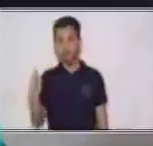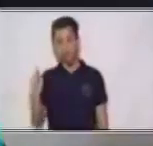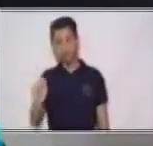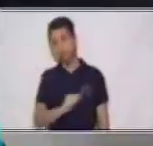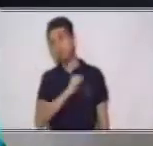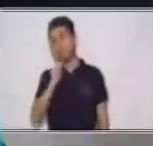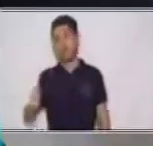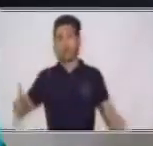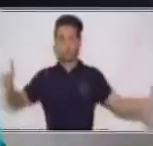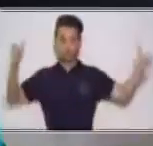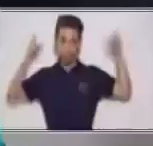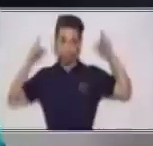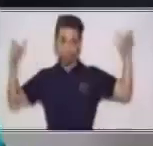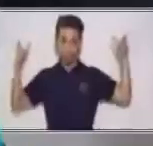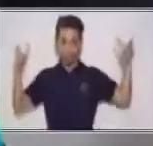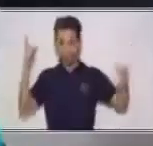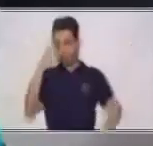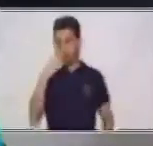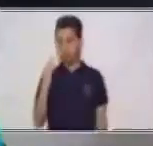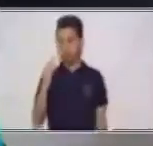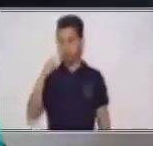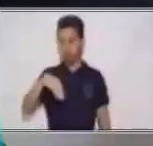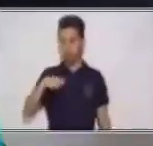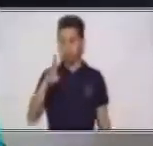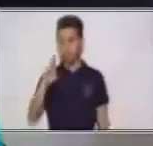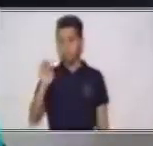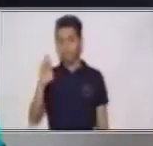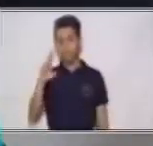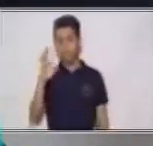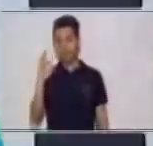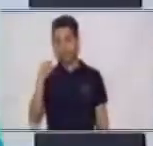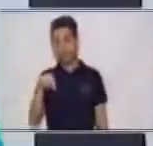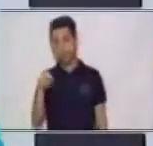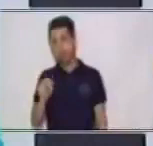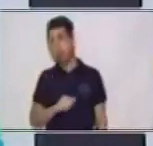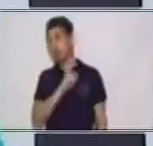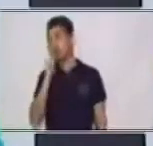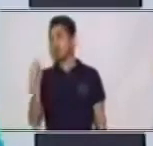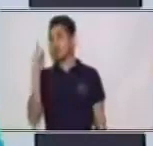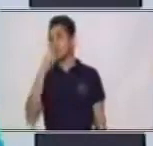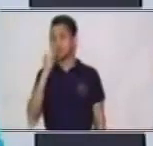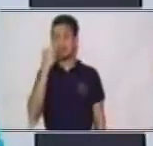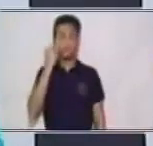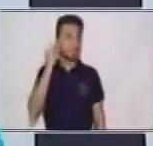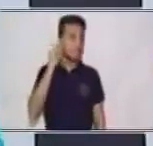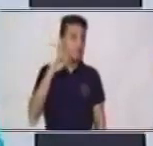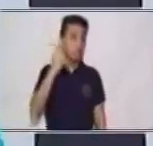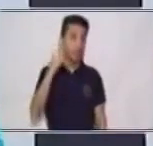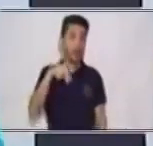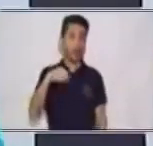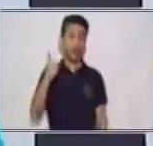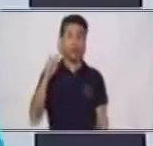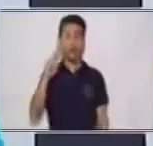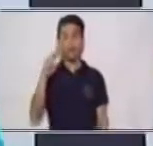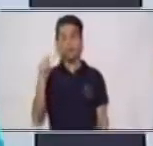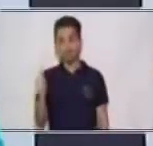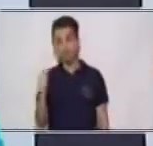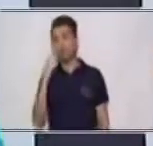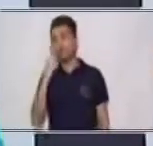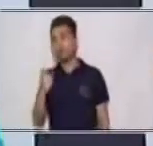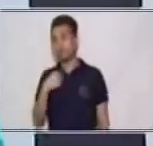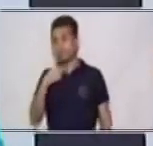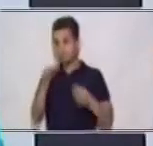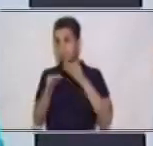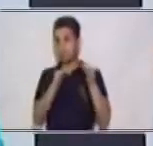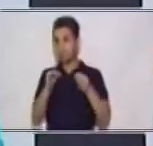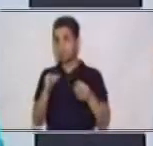la famosa Ciguanaba y todas esas historias que posiblemente conozcamos. Pero yo pregunto en casa, aparte de estas que yo les estoy